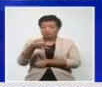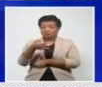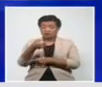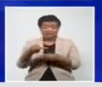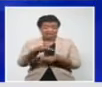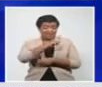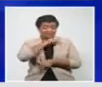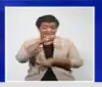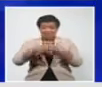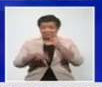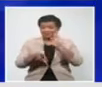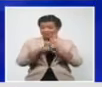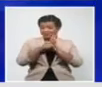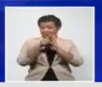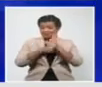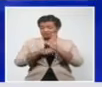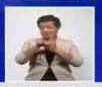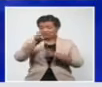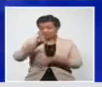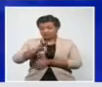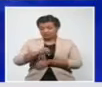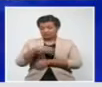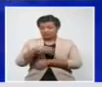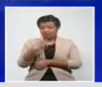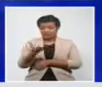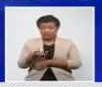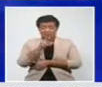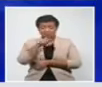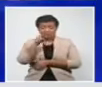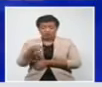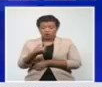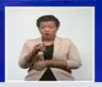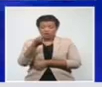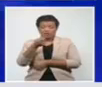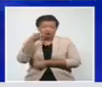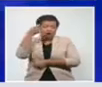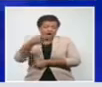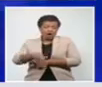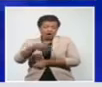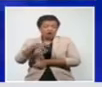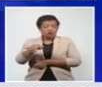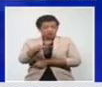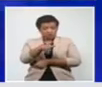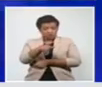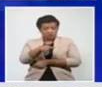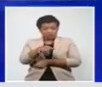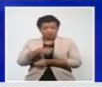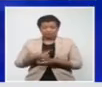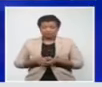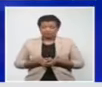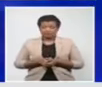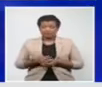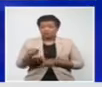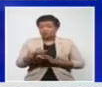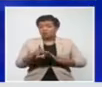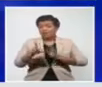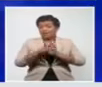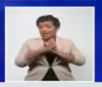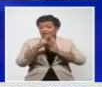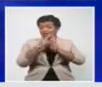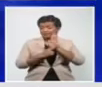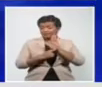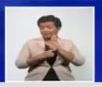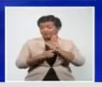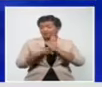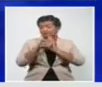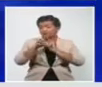30 sobre las violaciones a los precios mayoristas y minoristas. También se aplica el decreto número 31 que tiene que ver con las violaciones